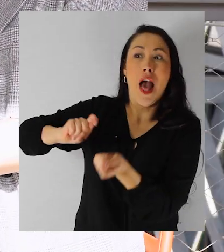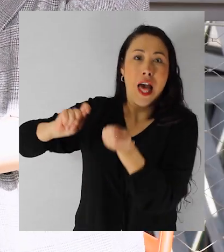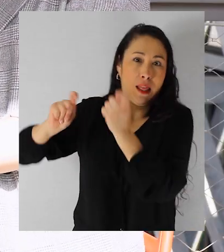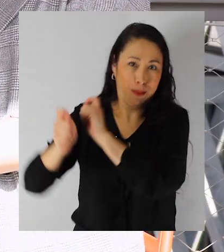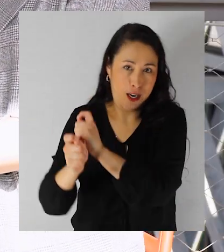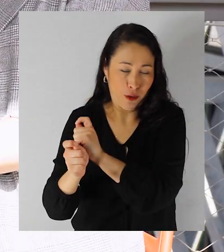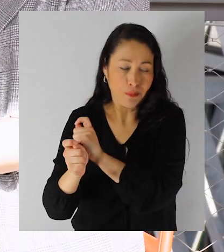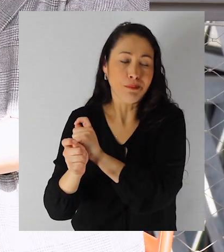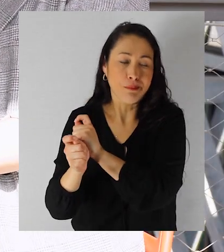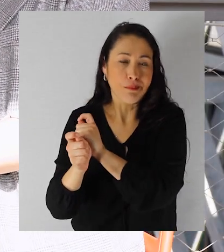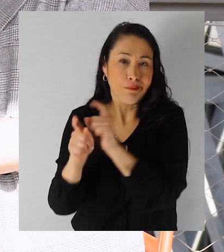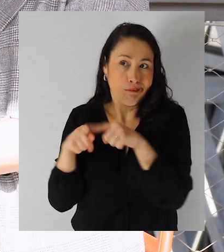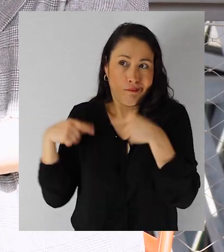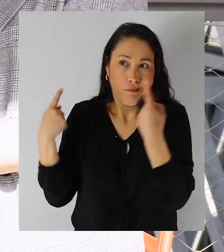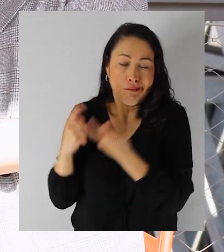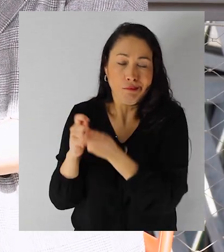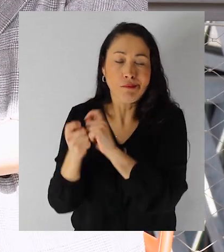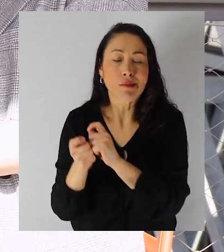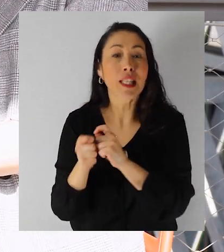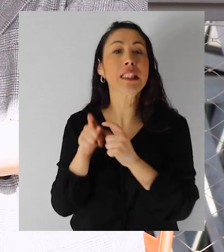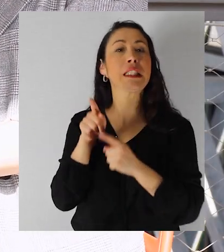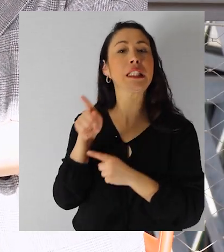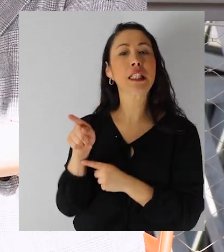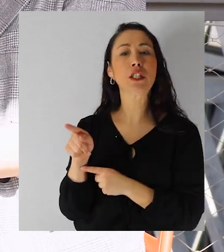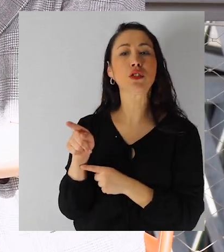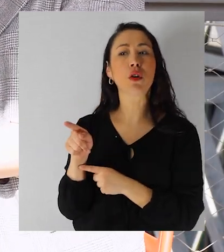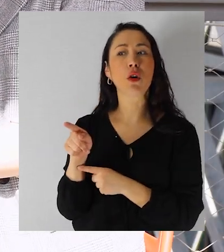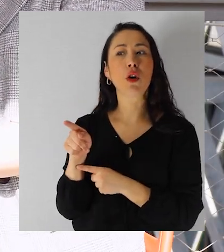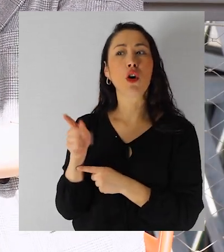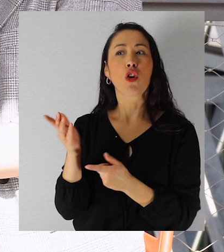antes, y que eso puede ser